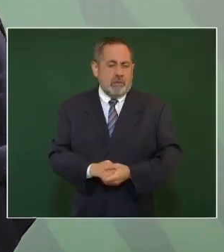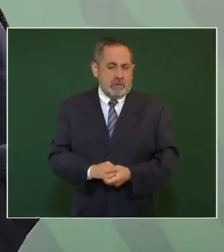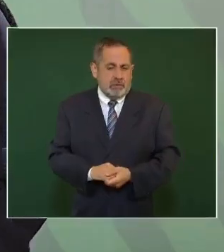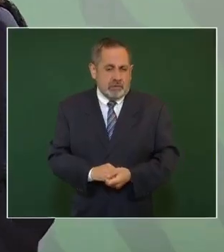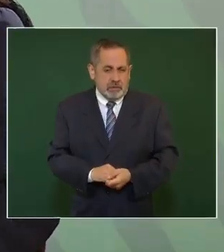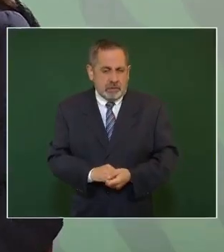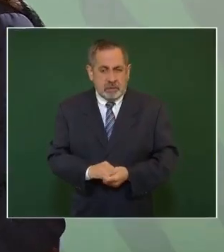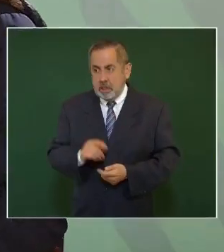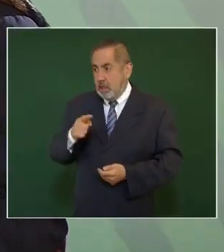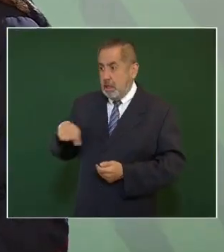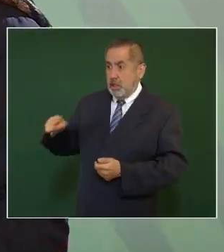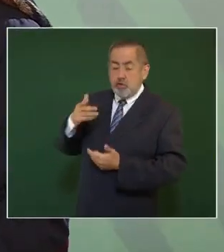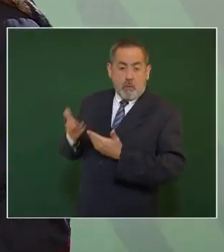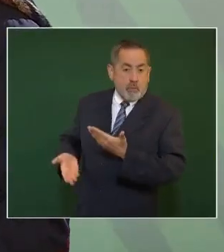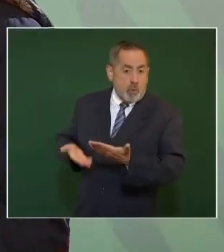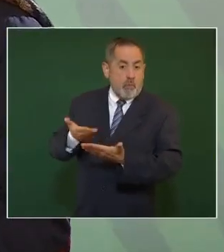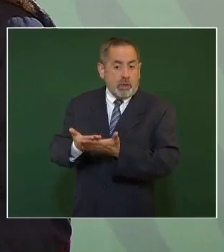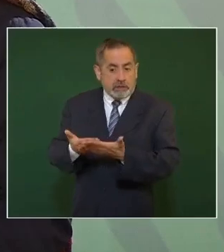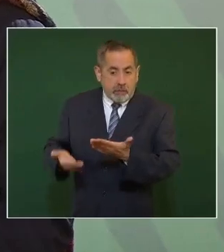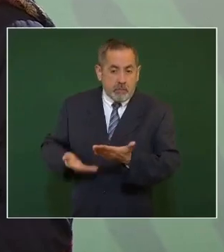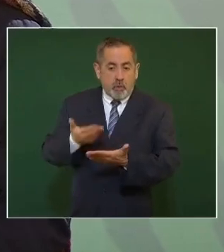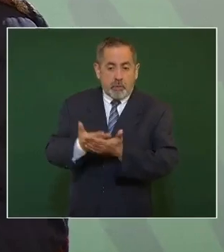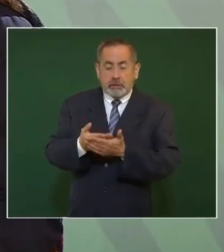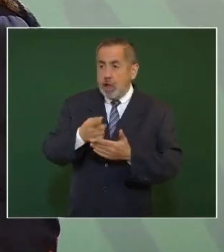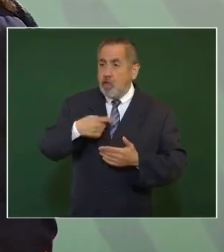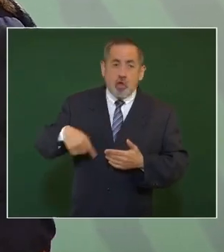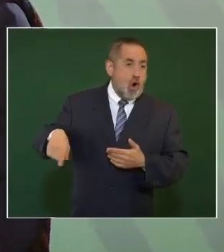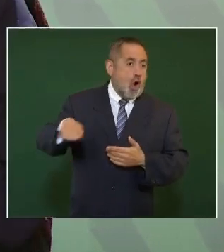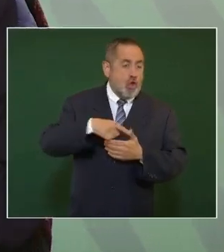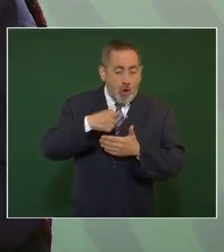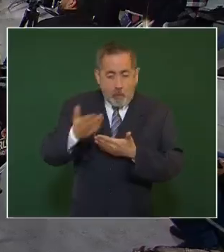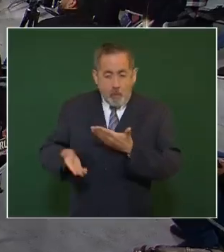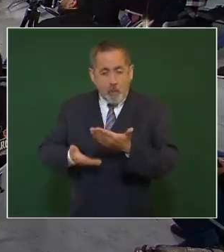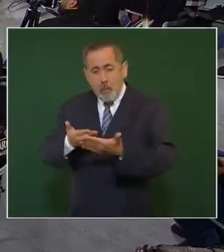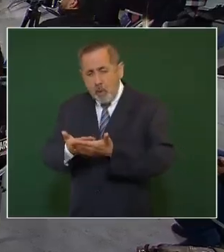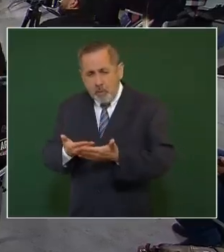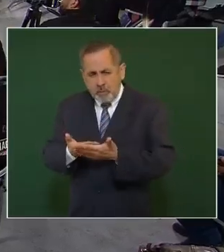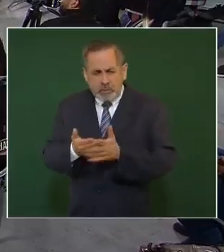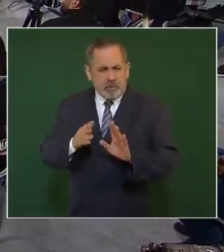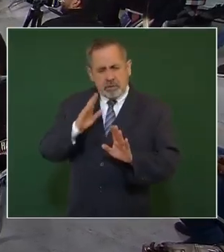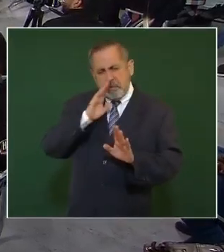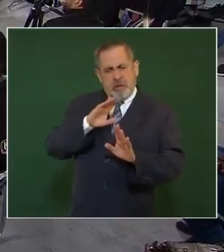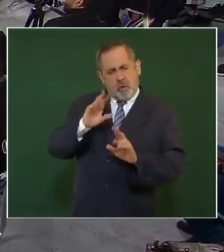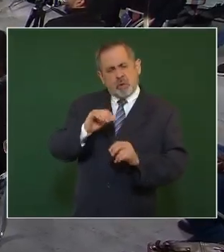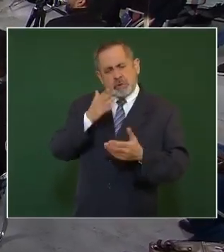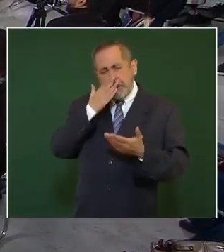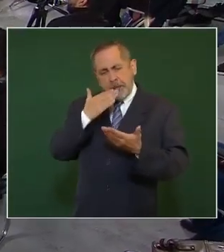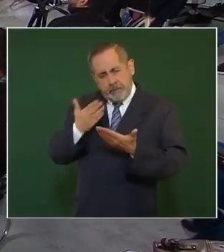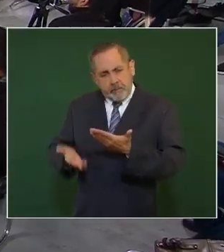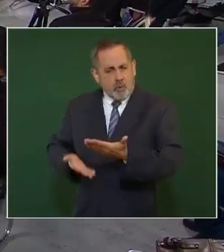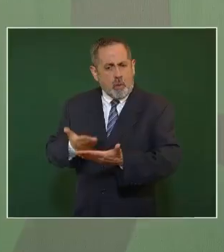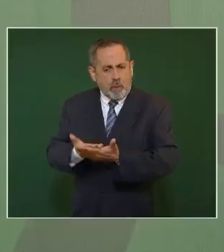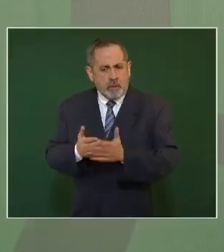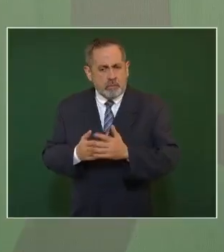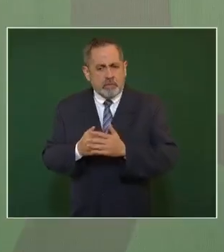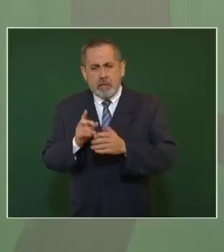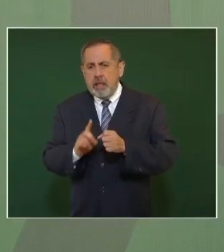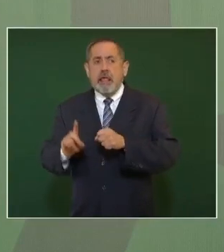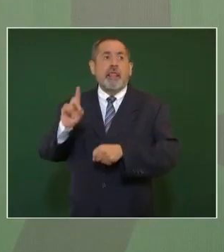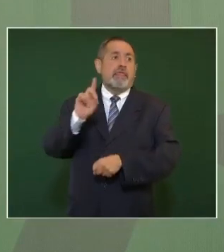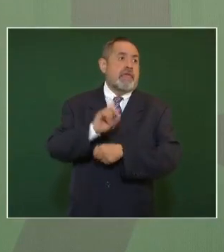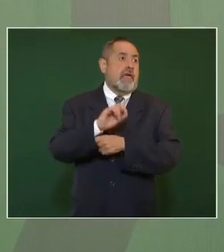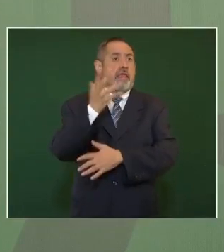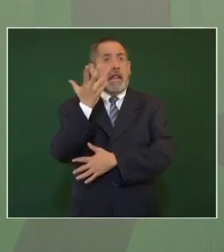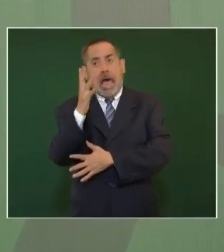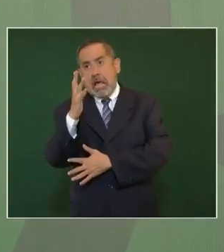Que son las propuestas, todos haciendo propuestas. Y bueno, eso no está mal. El día de los